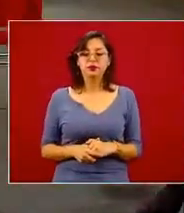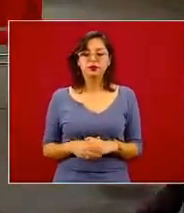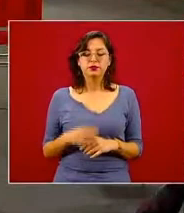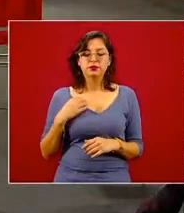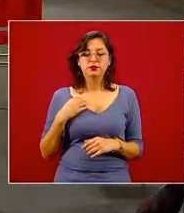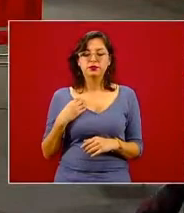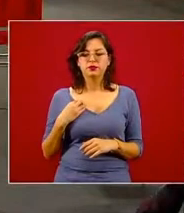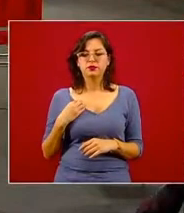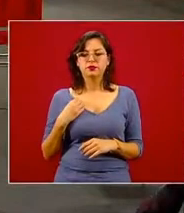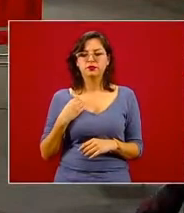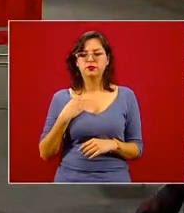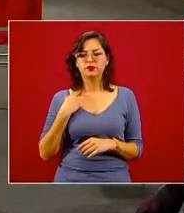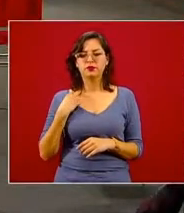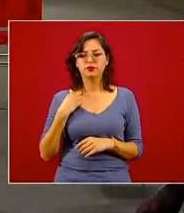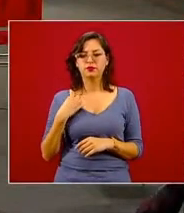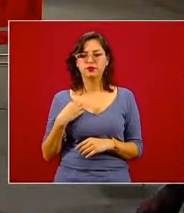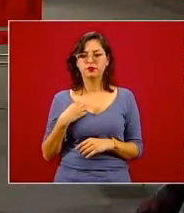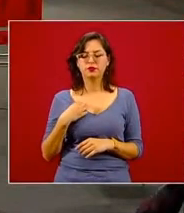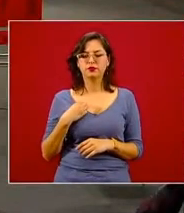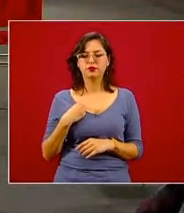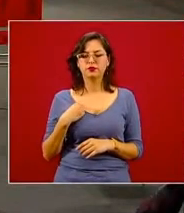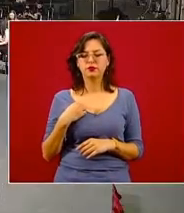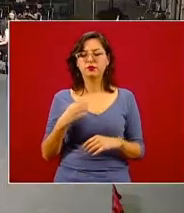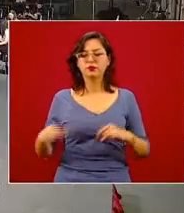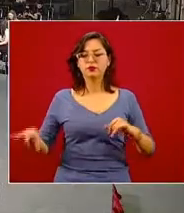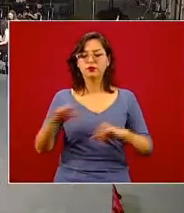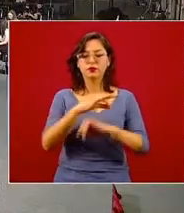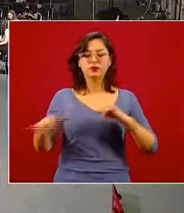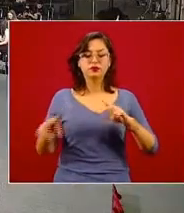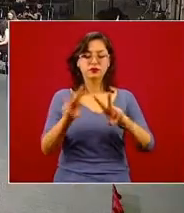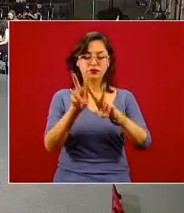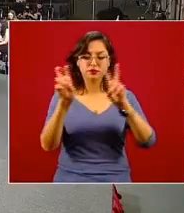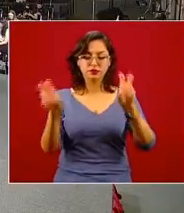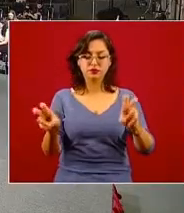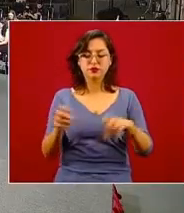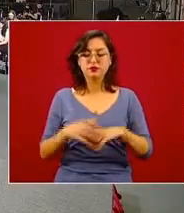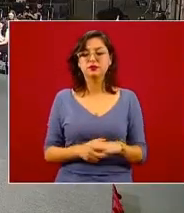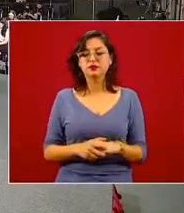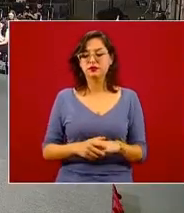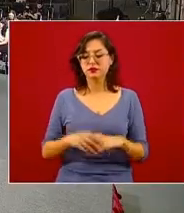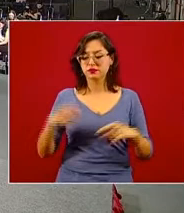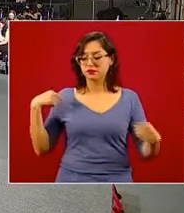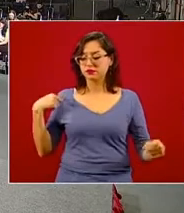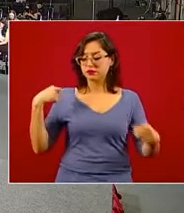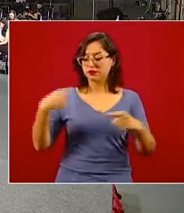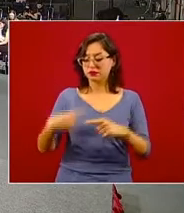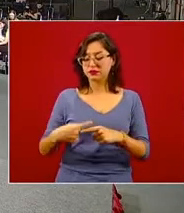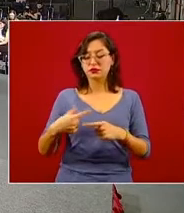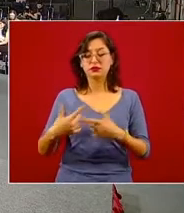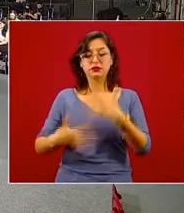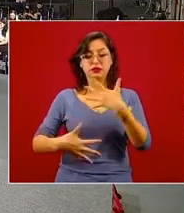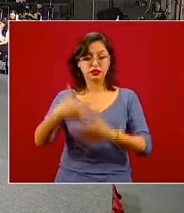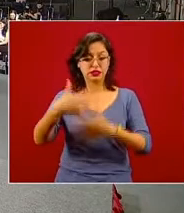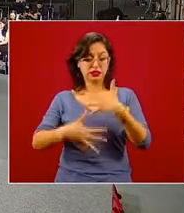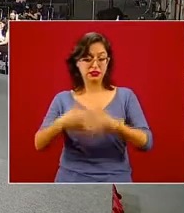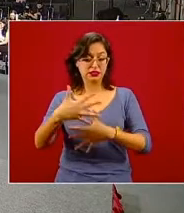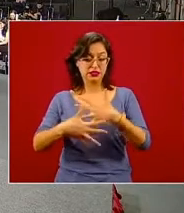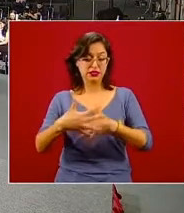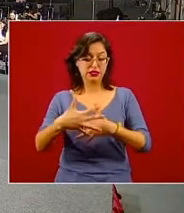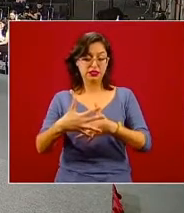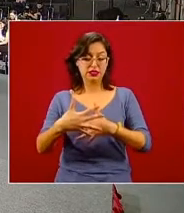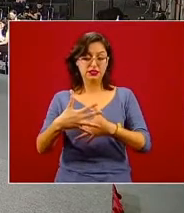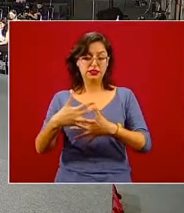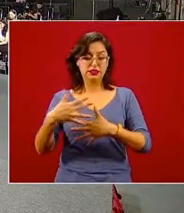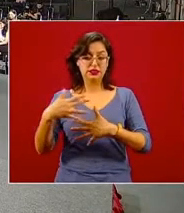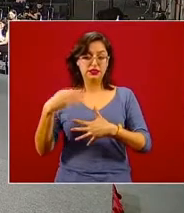Luis. this committee Mire, defines it el último as comentario sobre such. la base de datos, del día 15 a la fecha, lo que se está And just to observando es make que one si